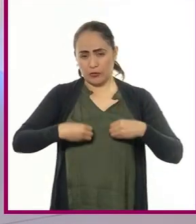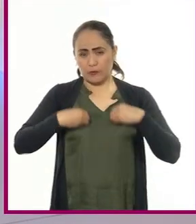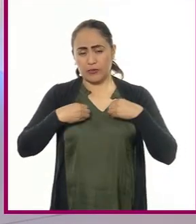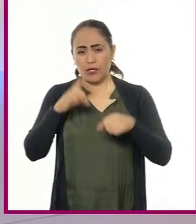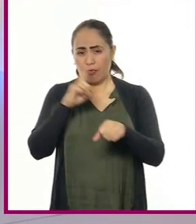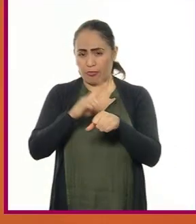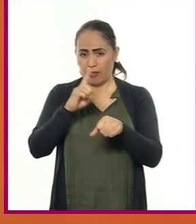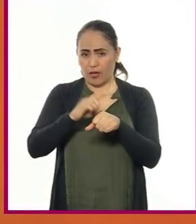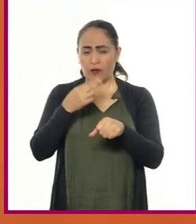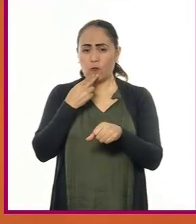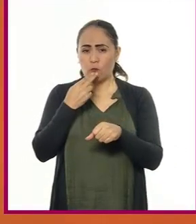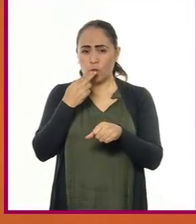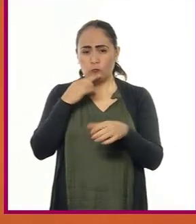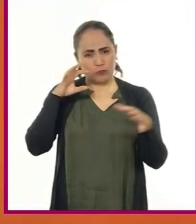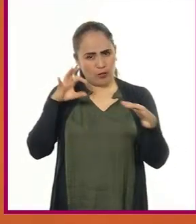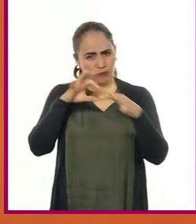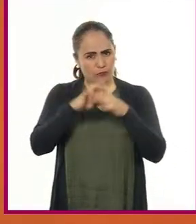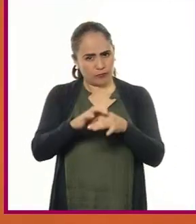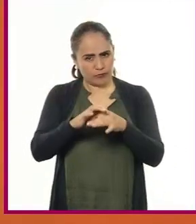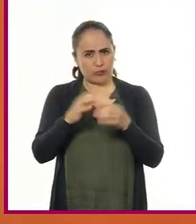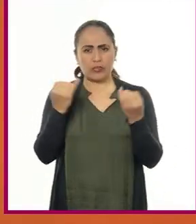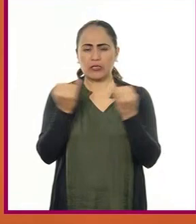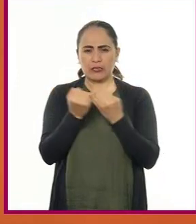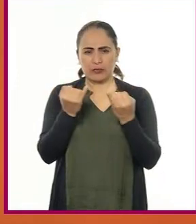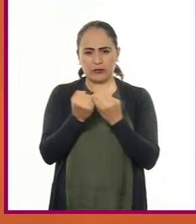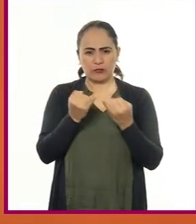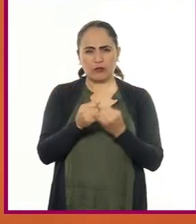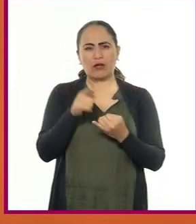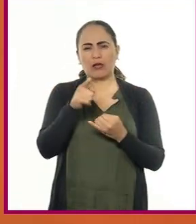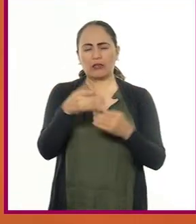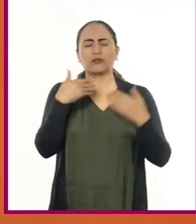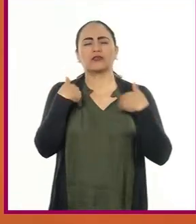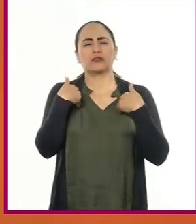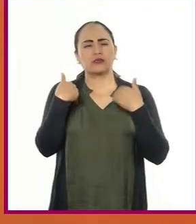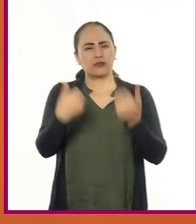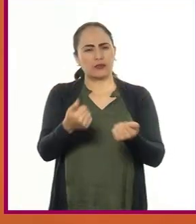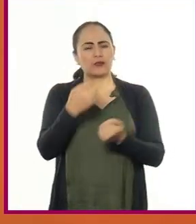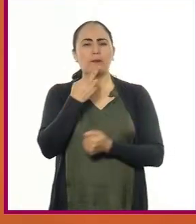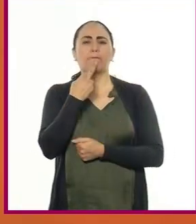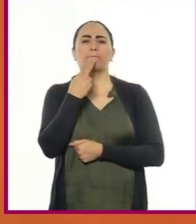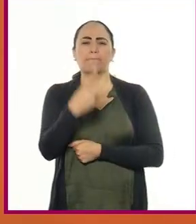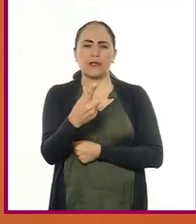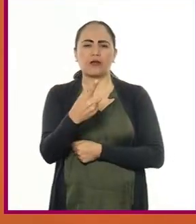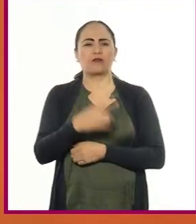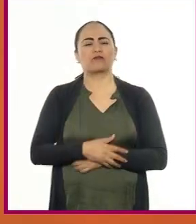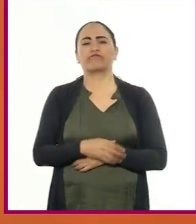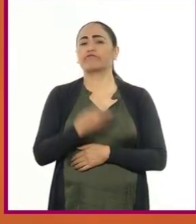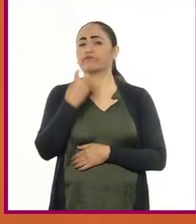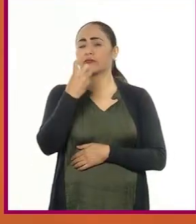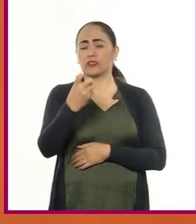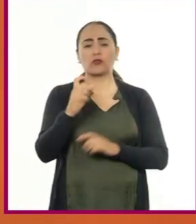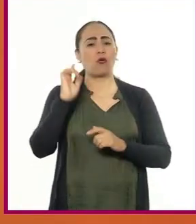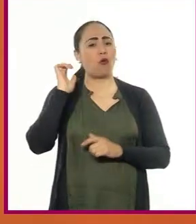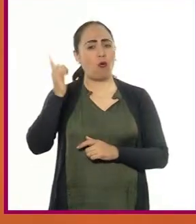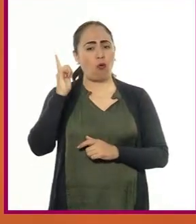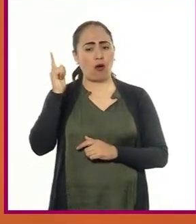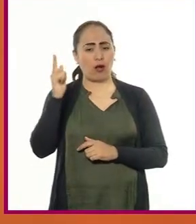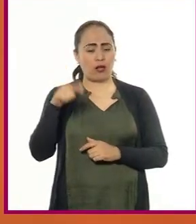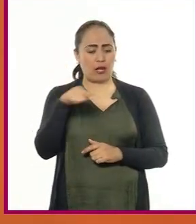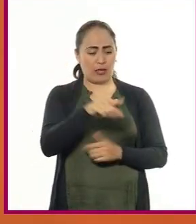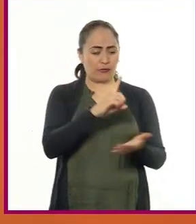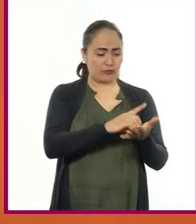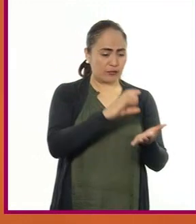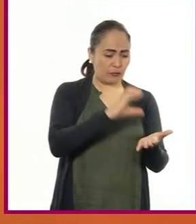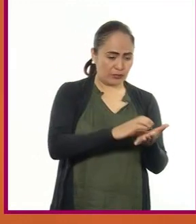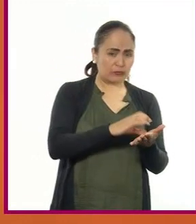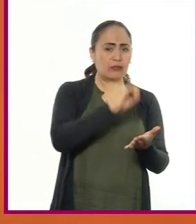cotidiana, además de permitir una mejor comprensión, espera igualar las condiciones para todas